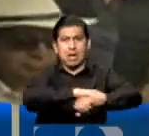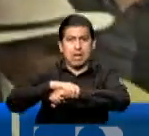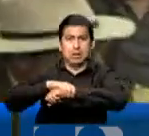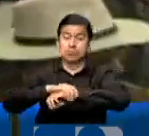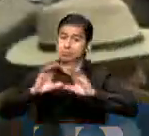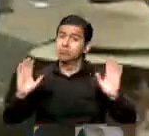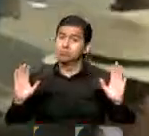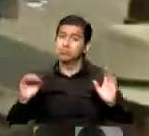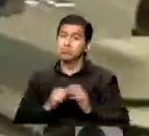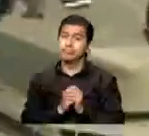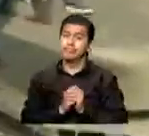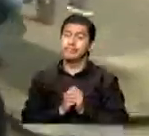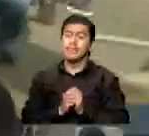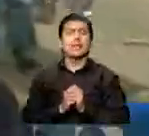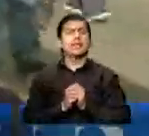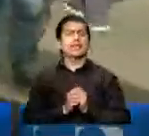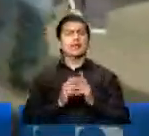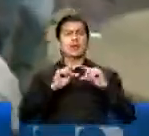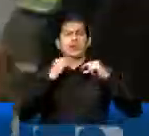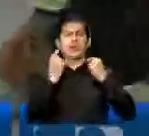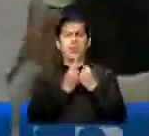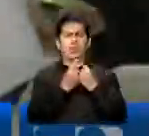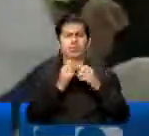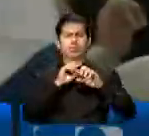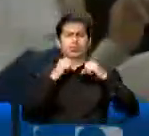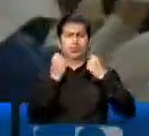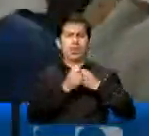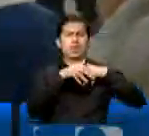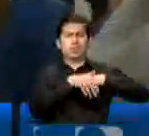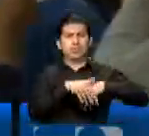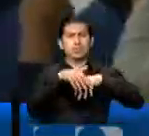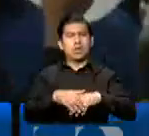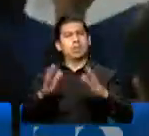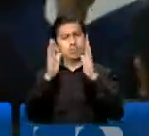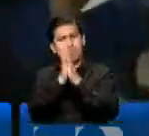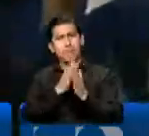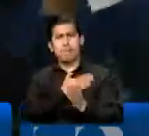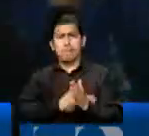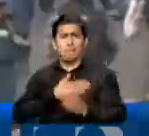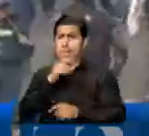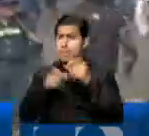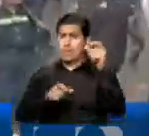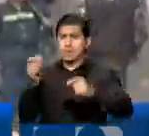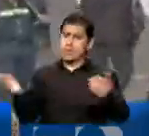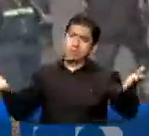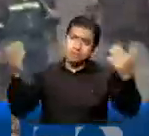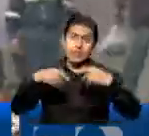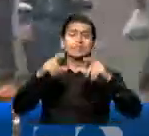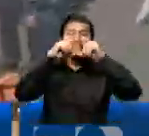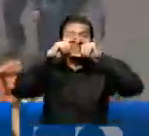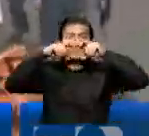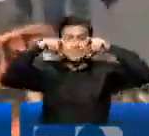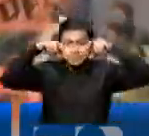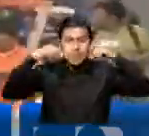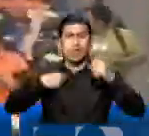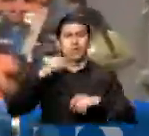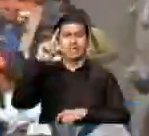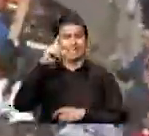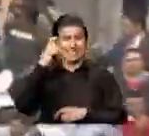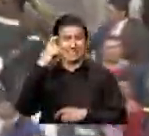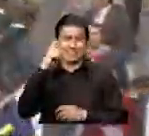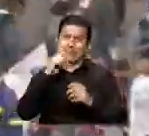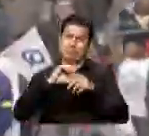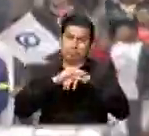corresponde. Las organizaciones sociales que convocan a esta manifestación solicitan a la ciudadanía el uso de mascarilla y portar alcohol, pues se